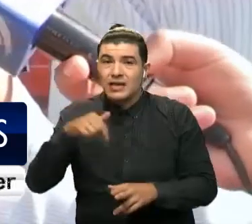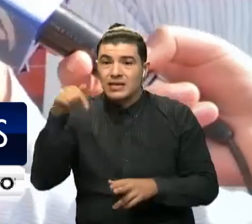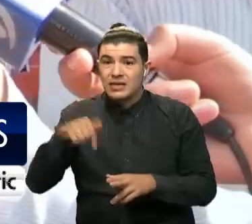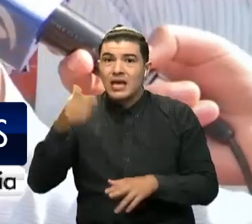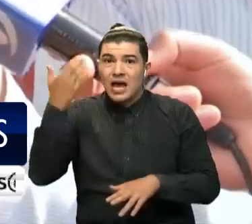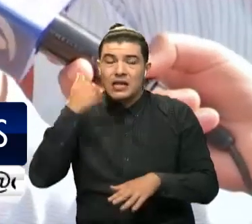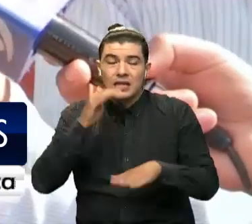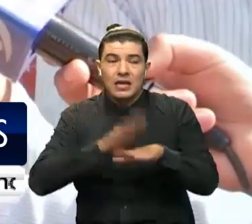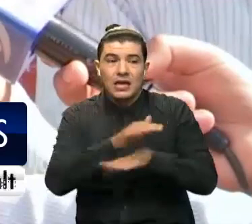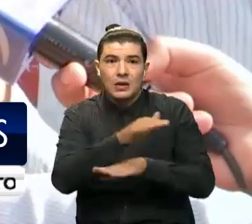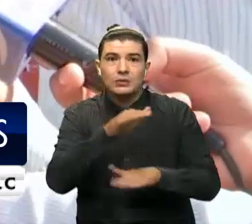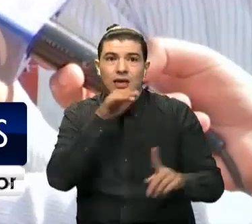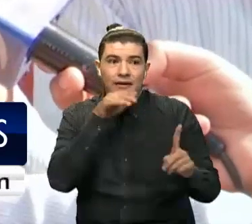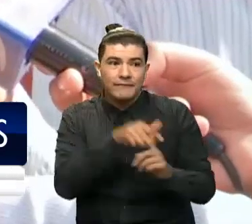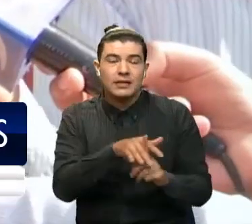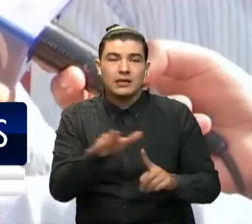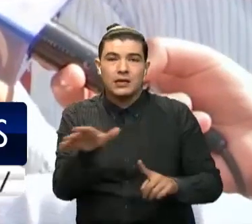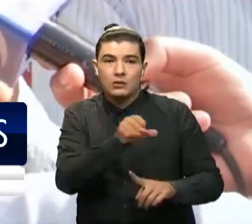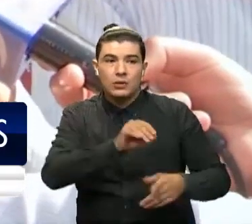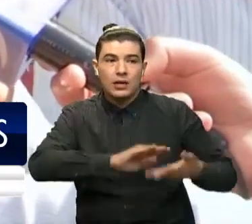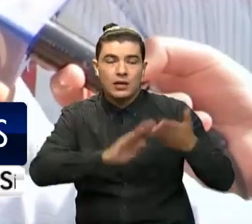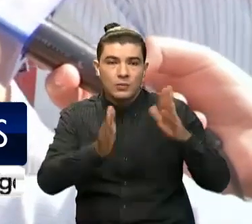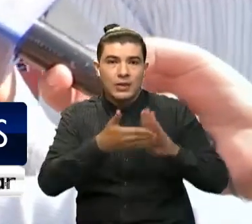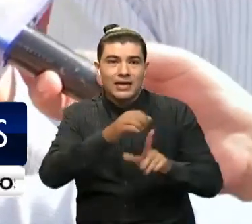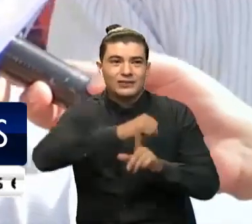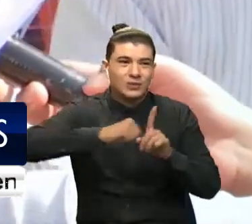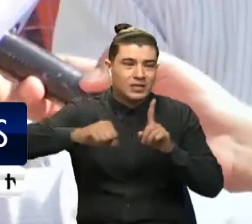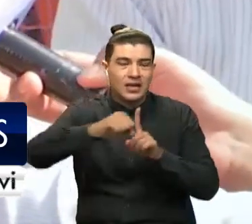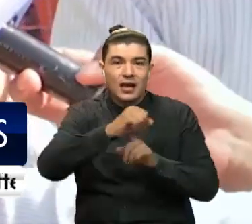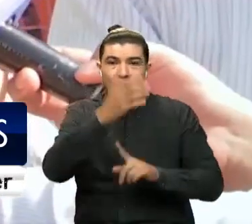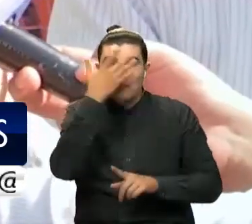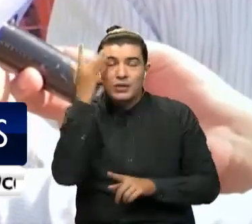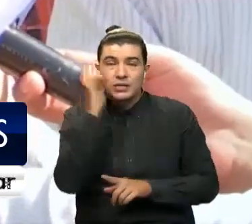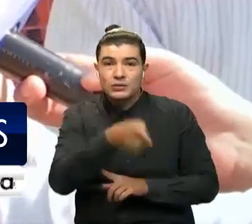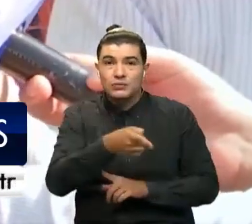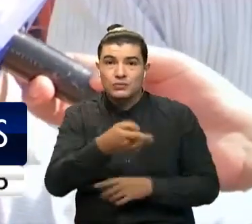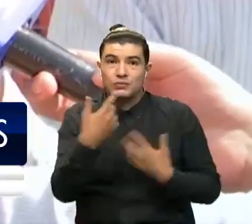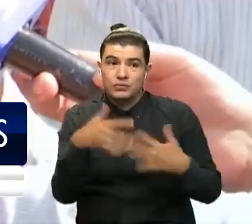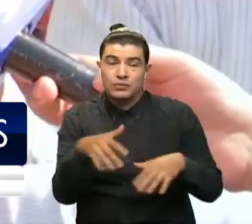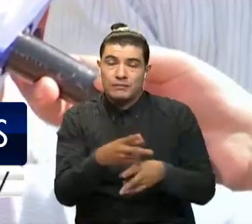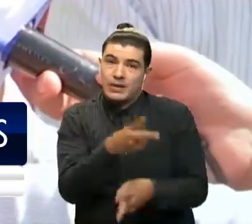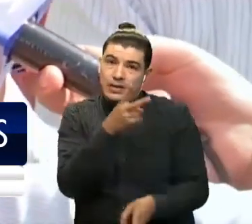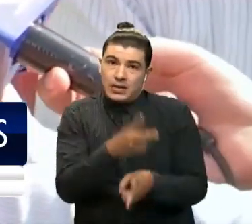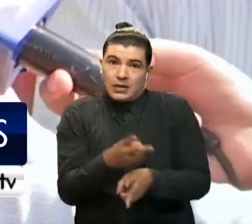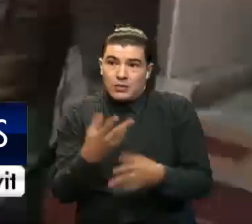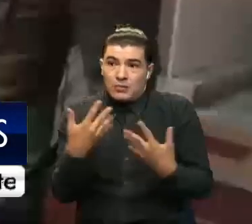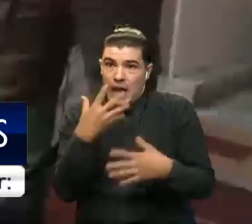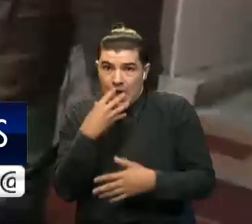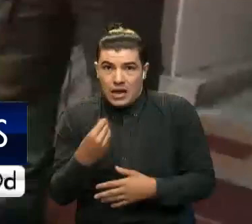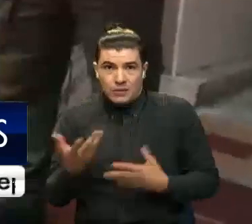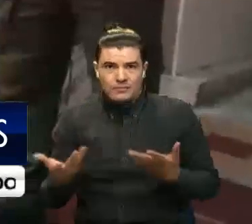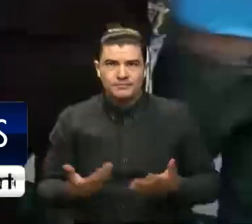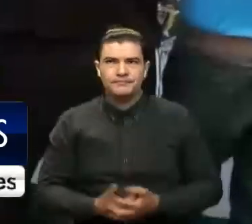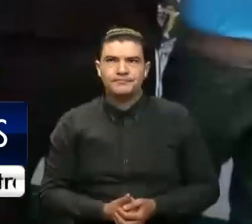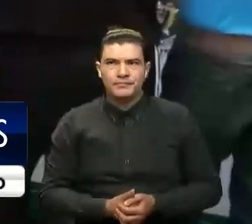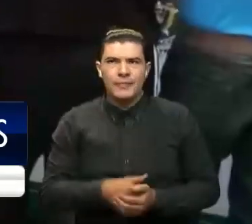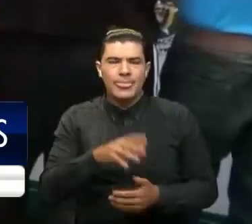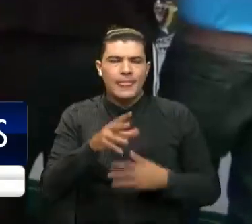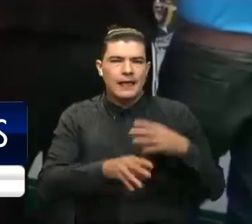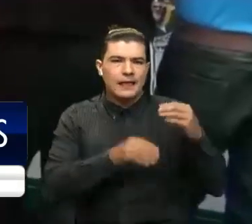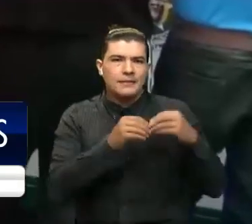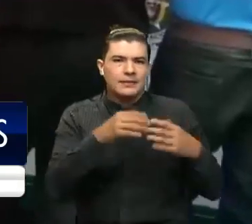generado afectación frente a esas condiciones de seguridad que estamos recobrando también las